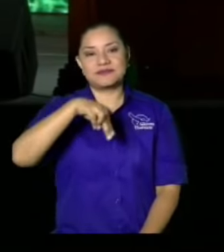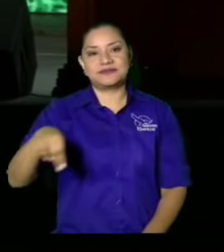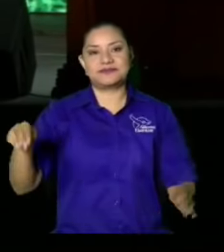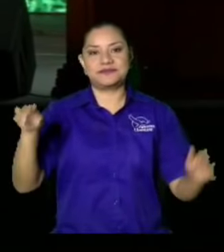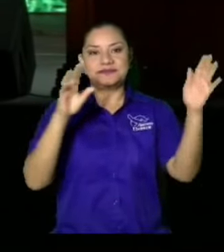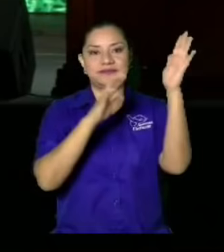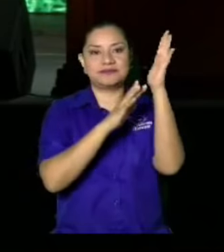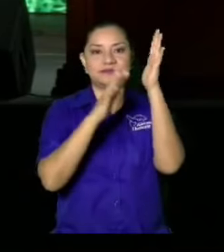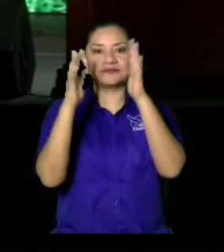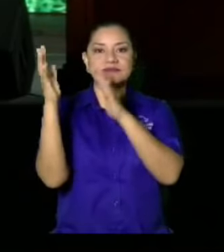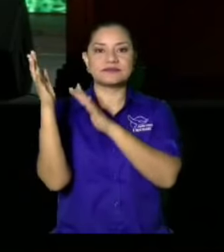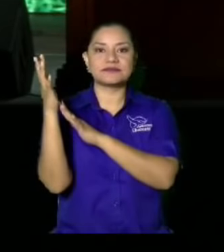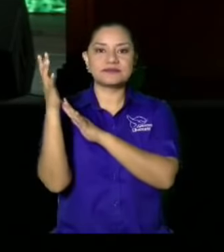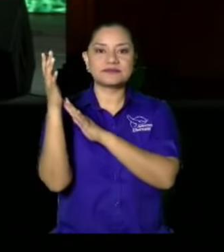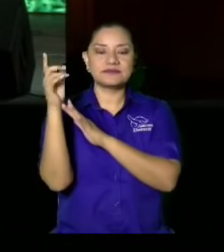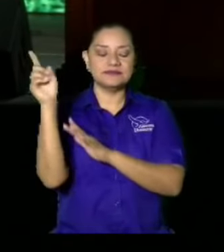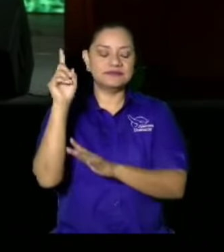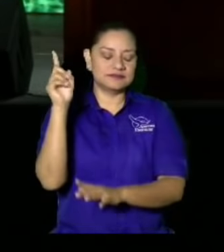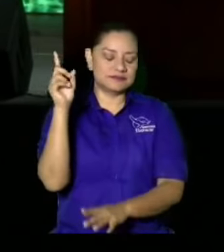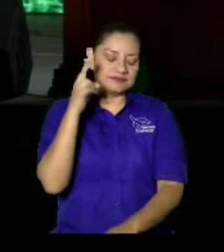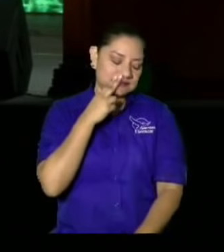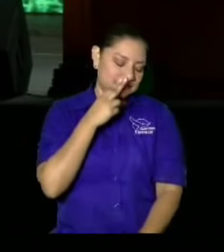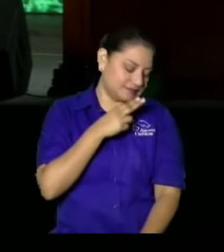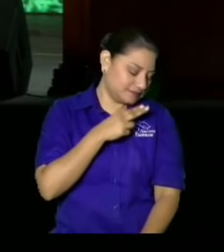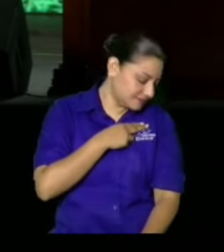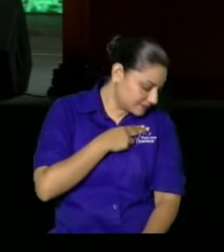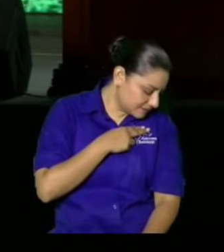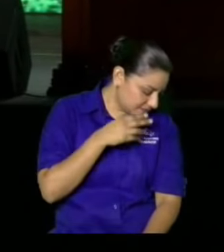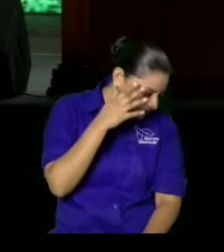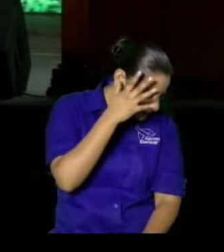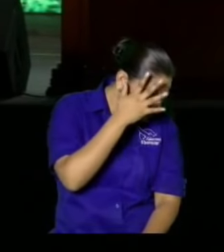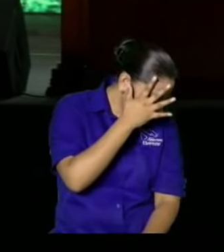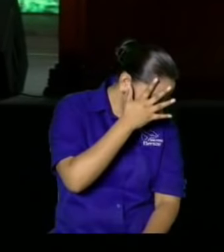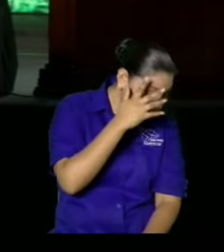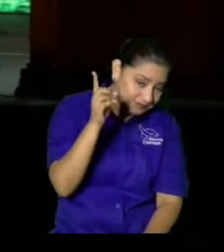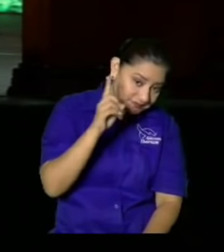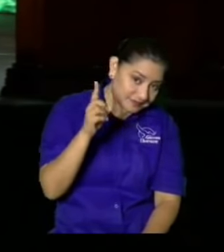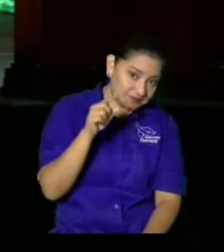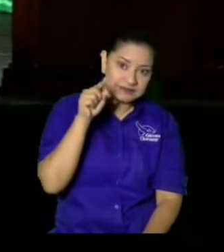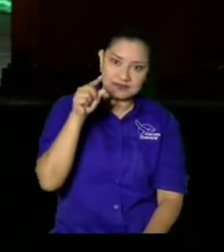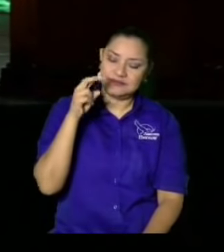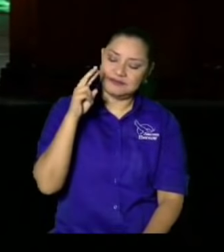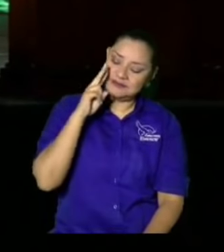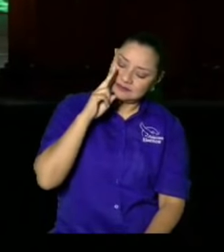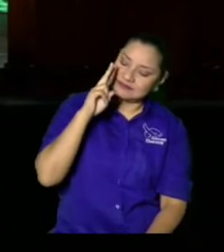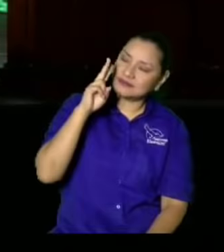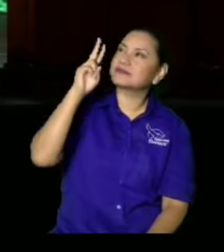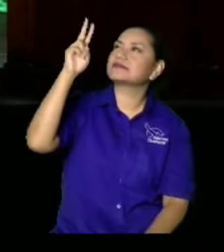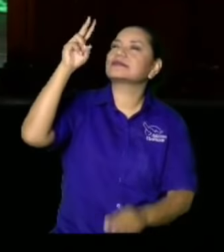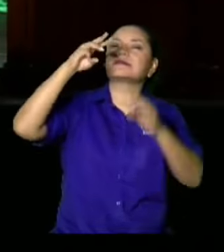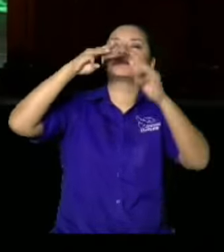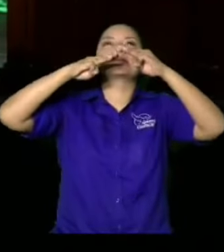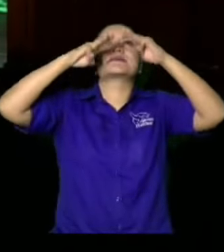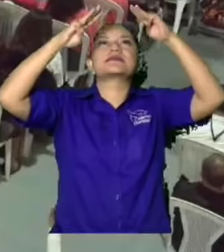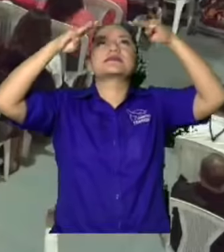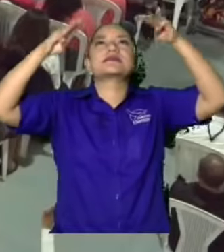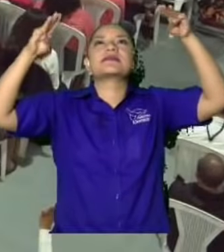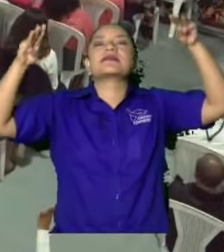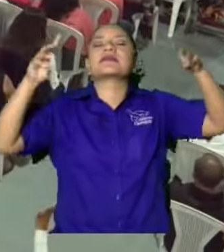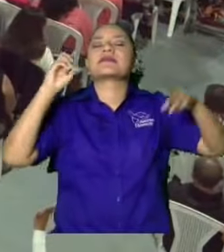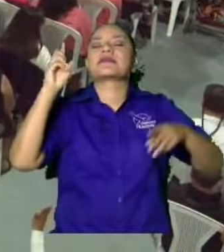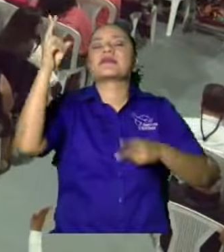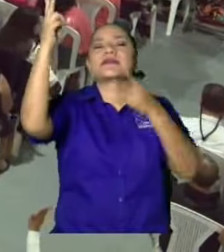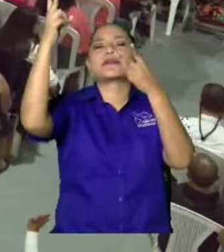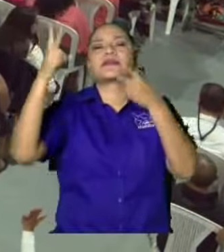Jesús. Ya no vas a bajar más la cabeza, al contrario, ahora vas a decir: alzaré mis ojos sobre los montes, ¿de dónde vendrá